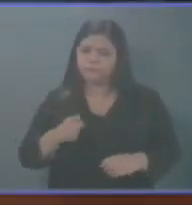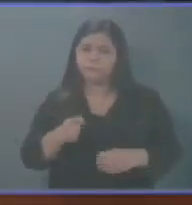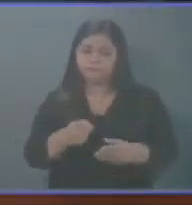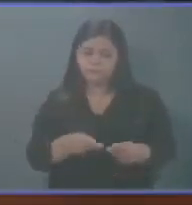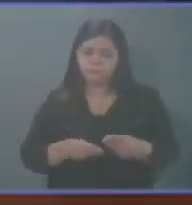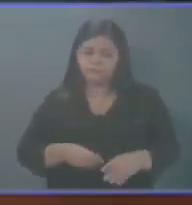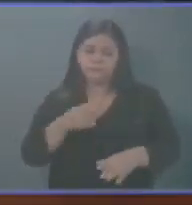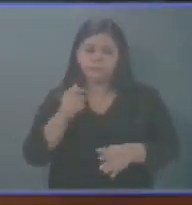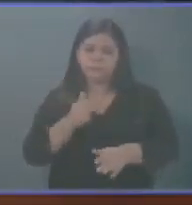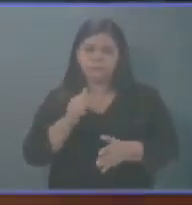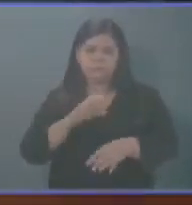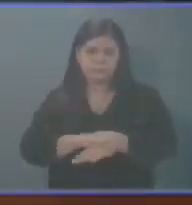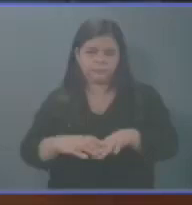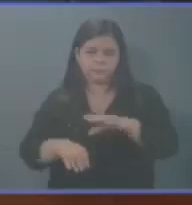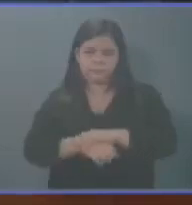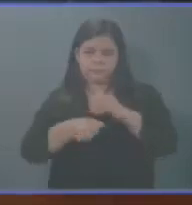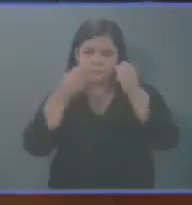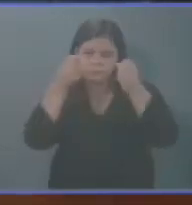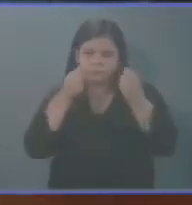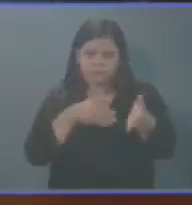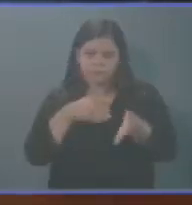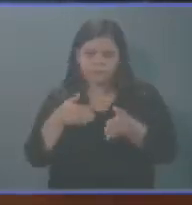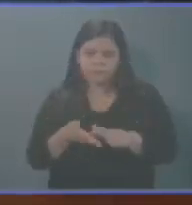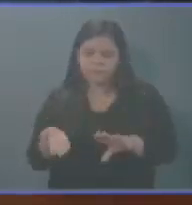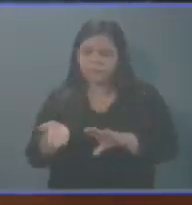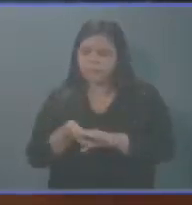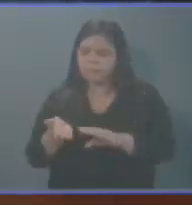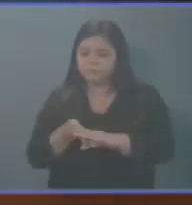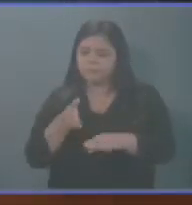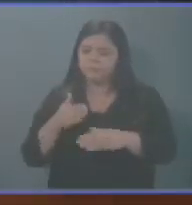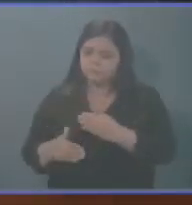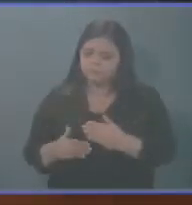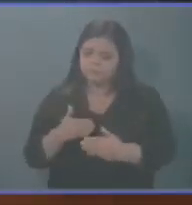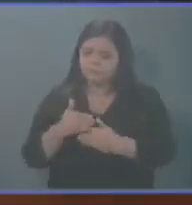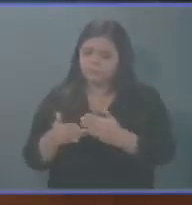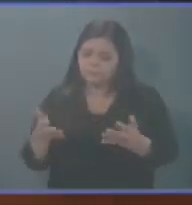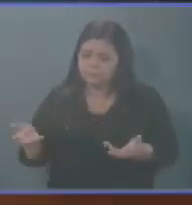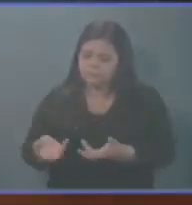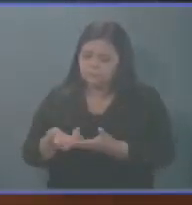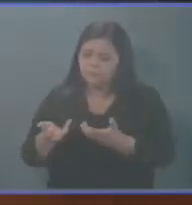administrativas de captura, iniciar expedientes de investigación.